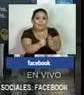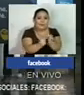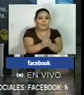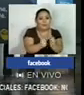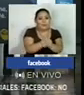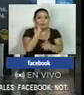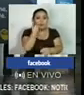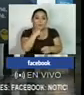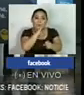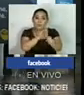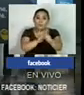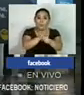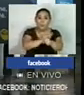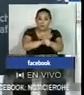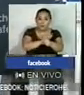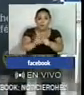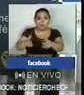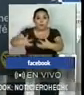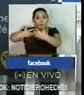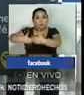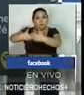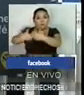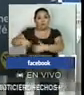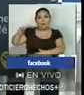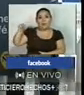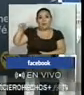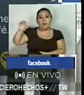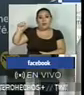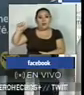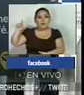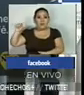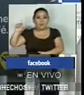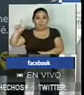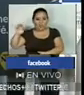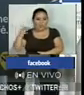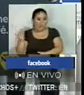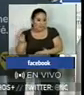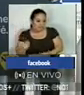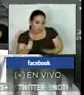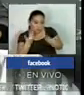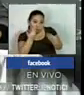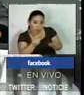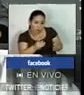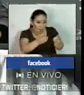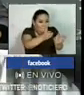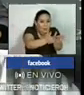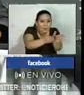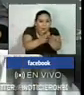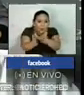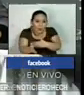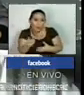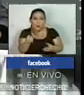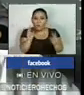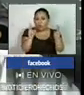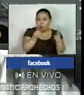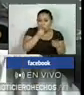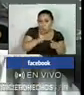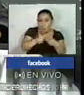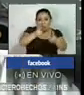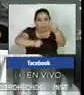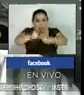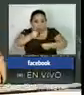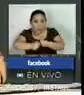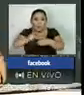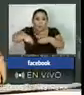generada por el COVID-19, la empresa Nestlé El Salvador entregó 2 millones de porciones de alimentos al gobierno entre leches,